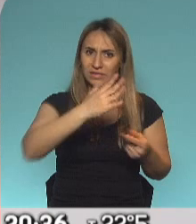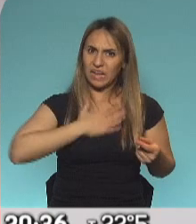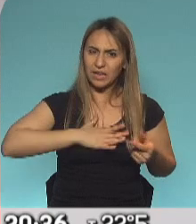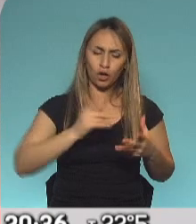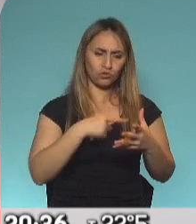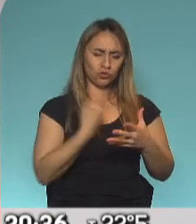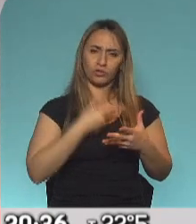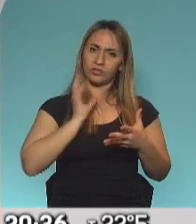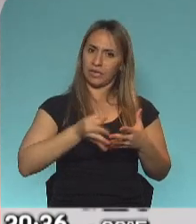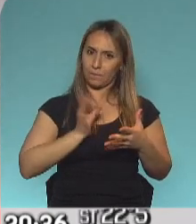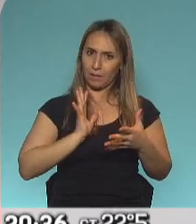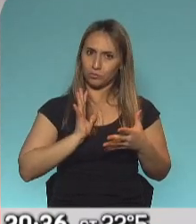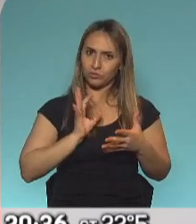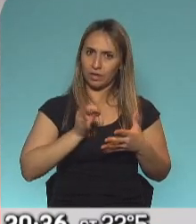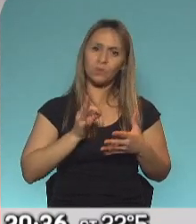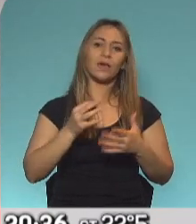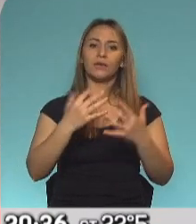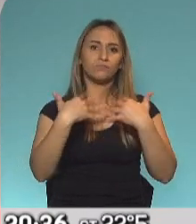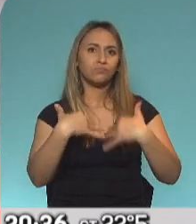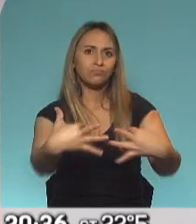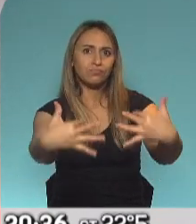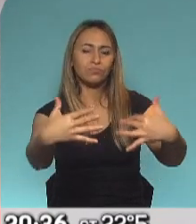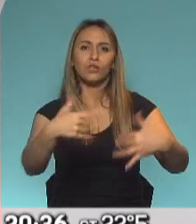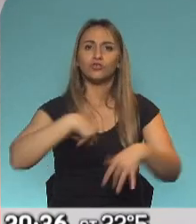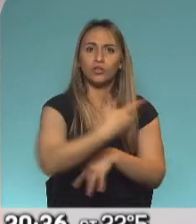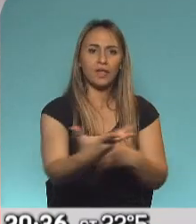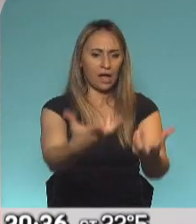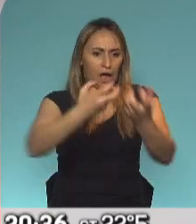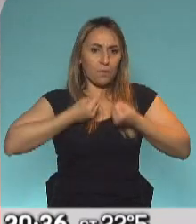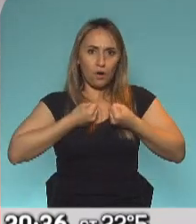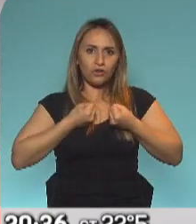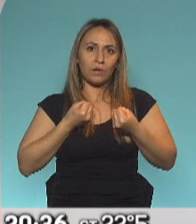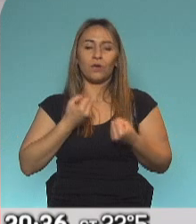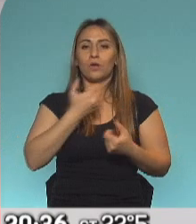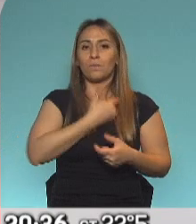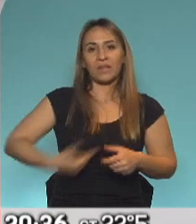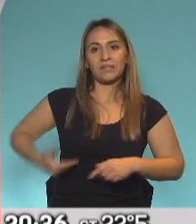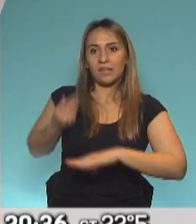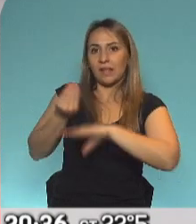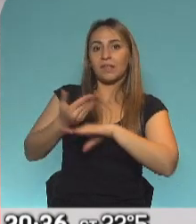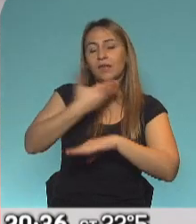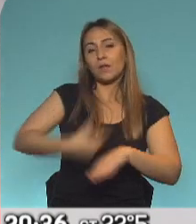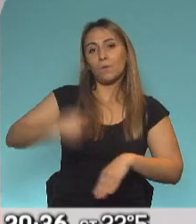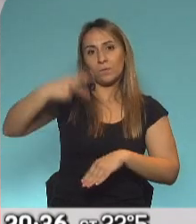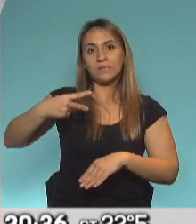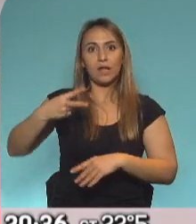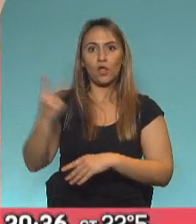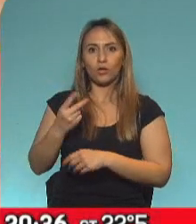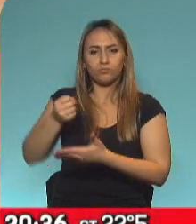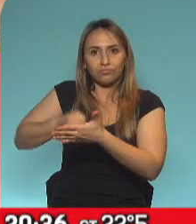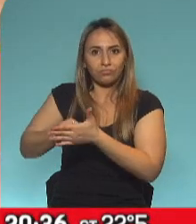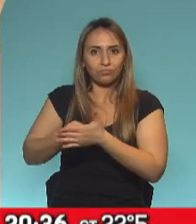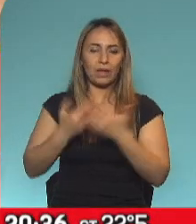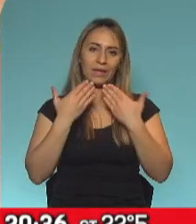nosotros sabemos que hay un apoyo popular muy grande a este gobierno por toda la tarea que está llevando adelante el presidente y la vicepresidenta. Santiago Cafiero,